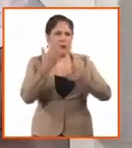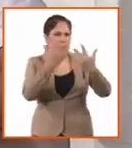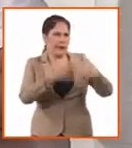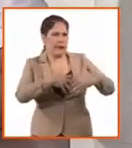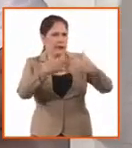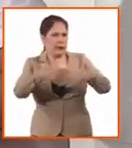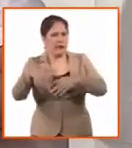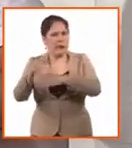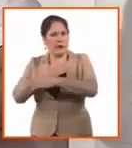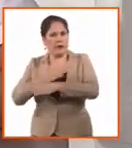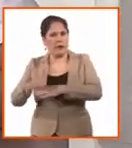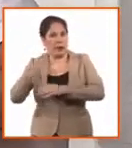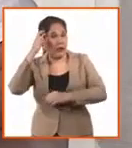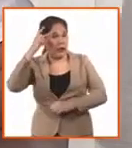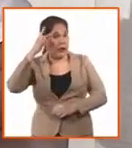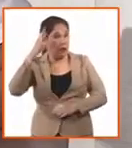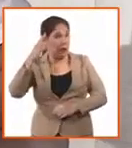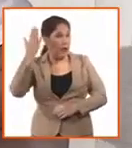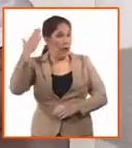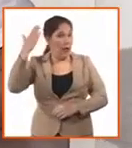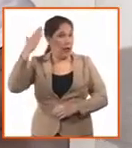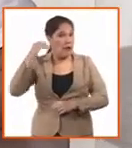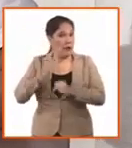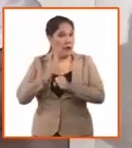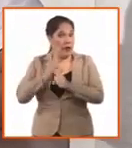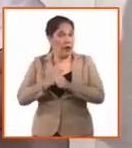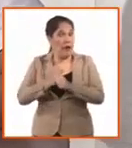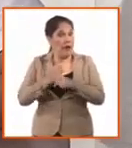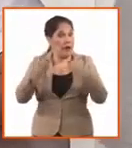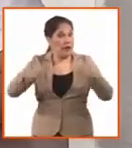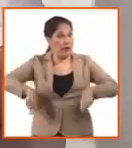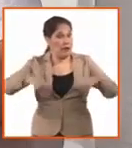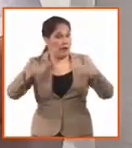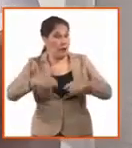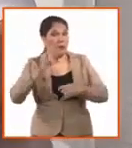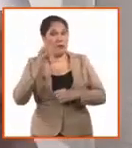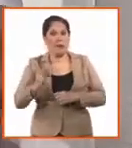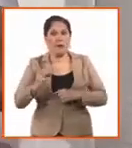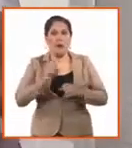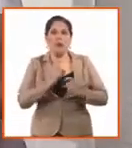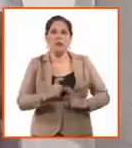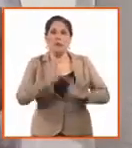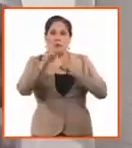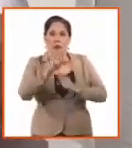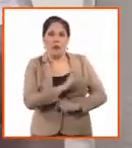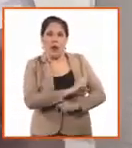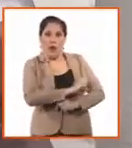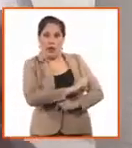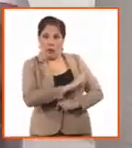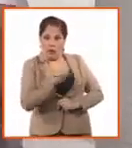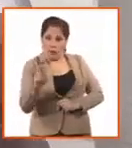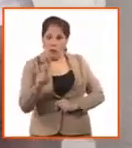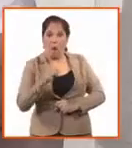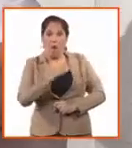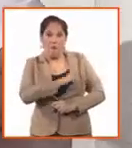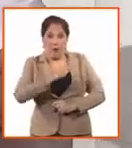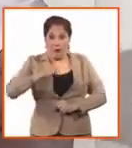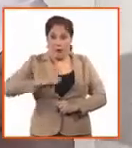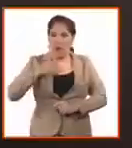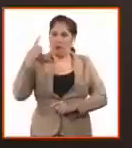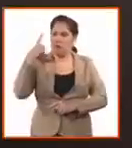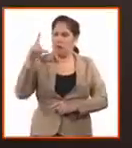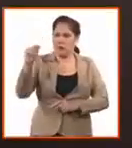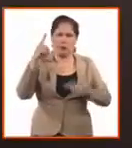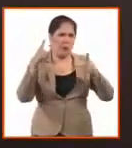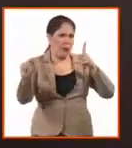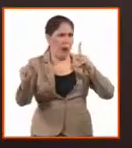de un país que por el éxodo de los trabajadores calificados que eran de alguna manera sectores privilegiados dentro